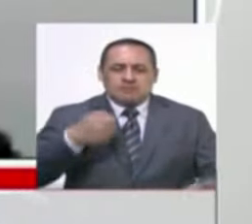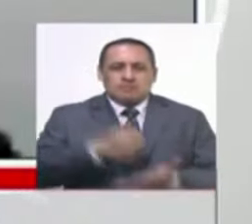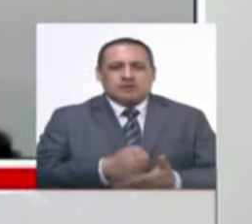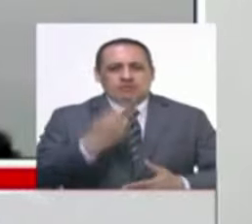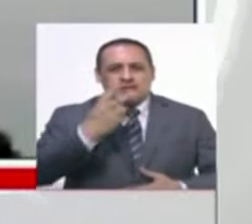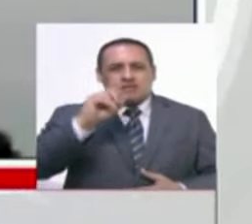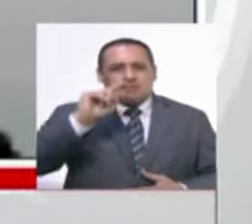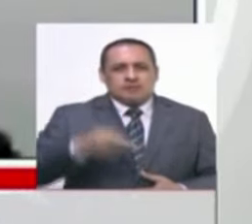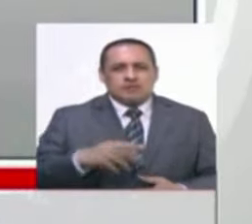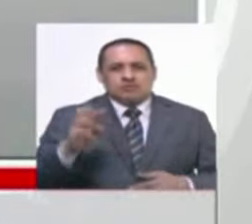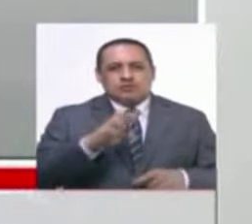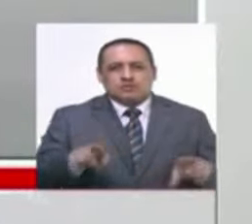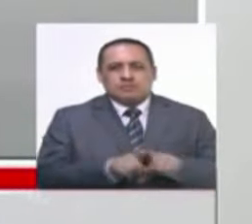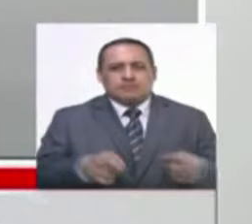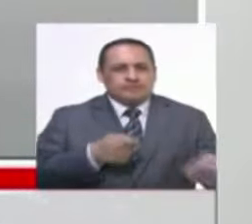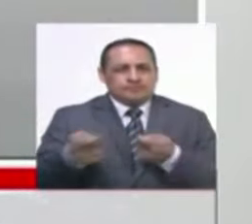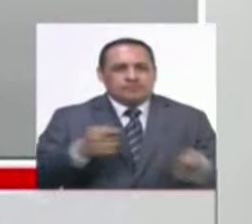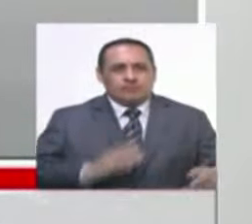región o una entidad administrativa.